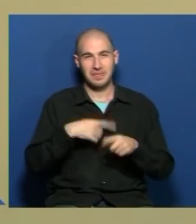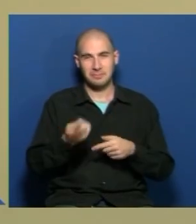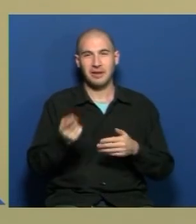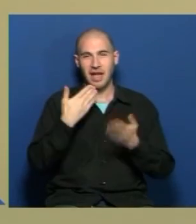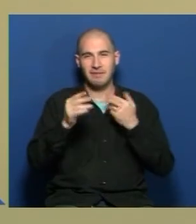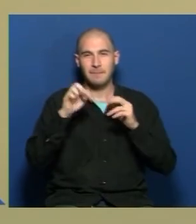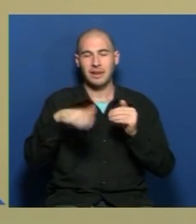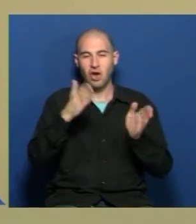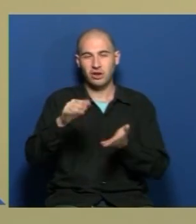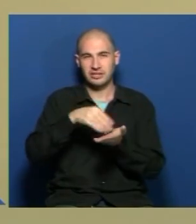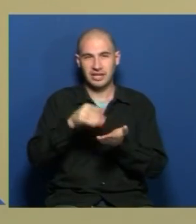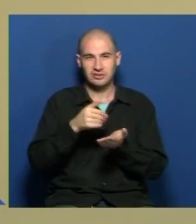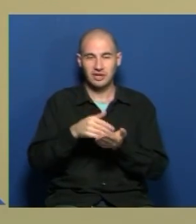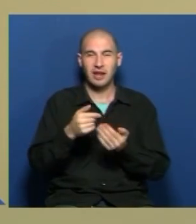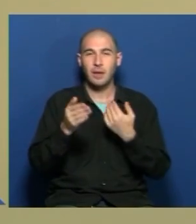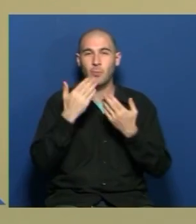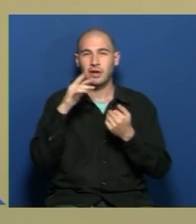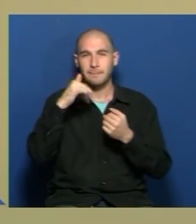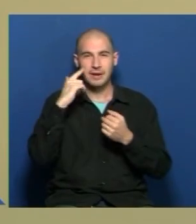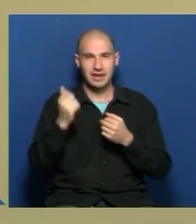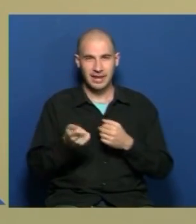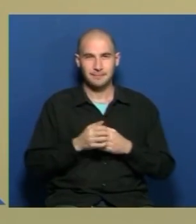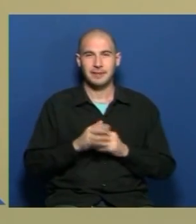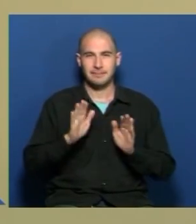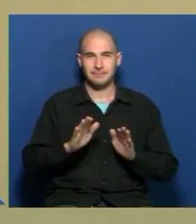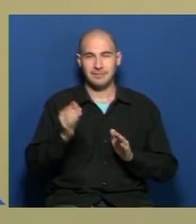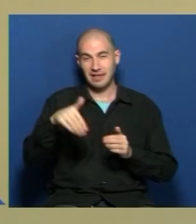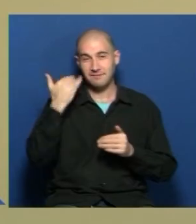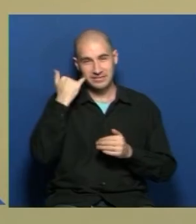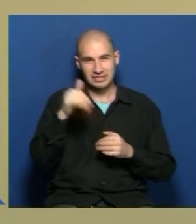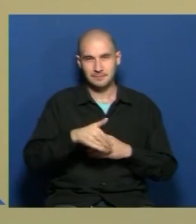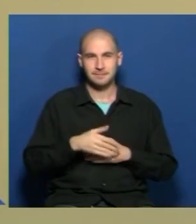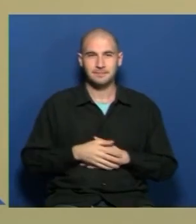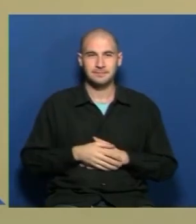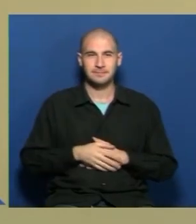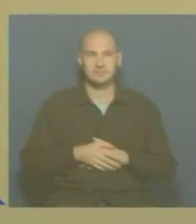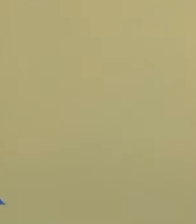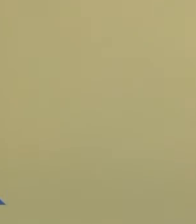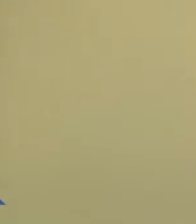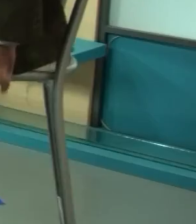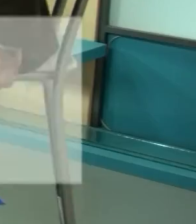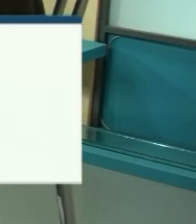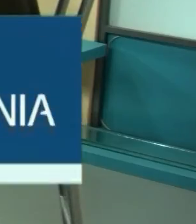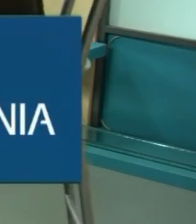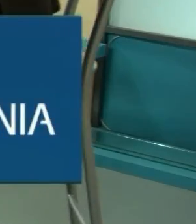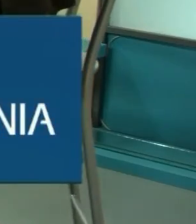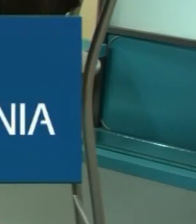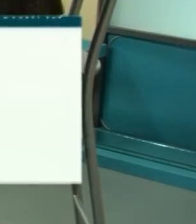ratito hablamos del Plan de Ordenamiento Territorial con María Elina Gudiño. Ya la tenemos aquí en un ratito. Ya venimos.